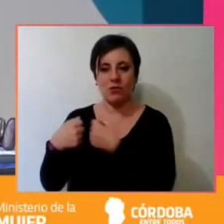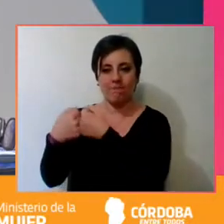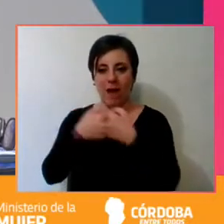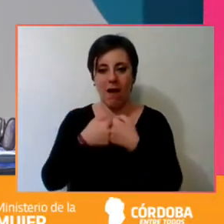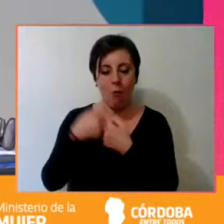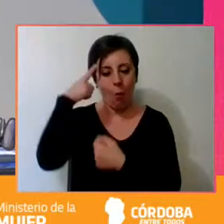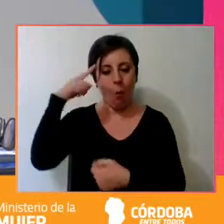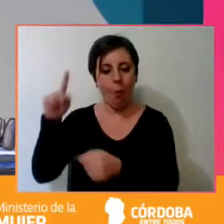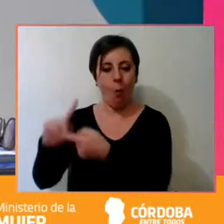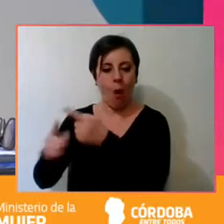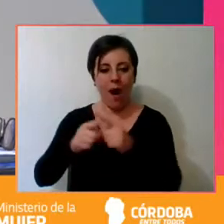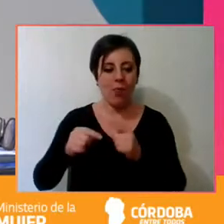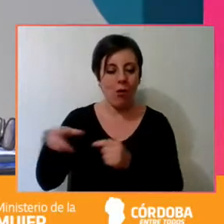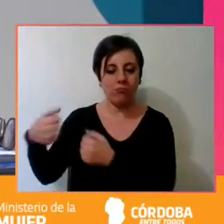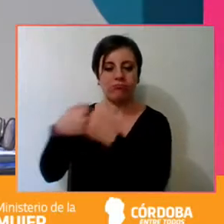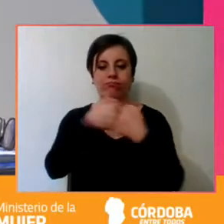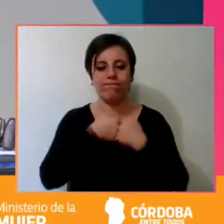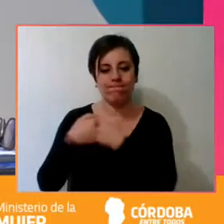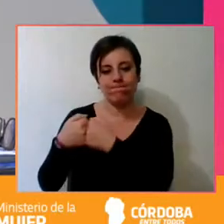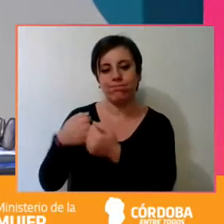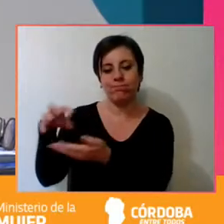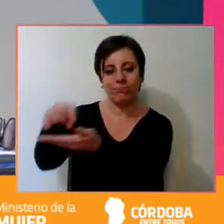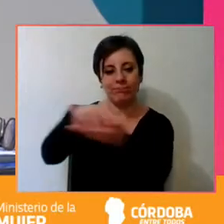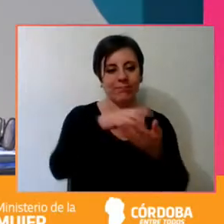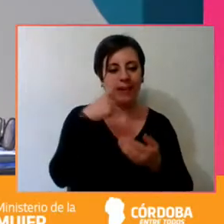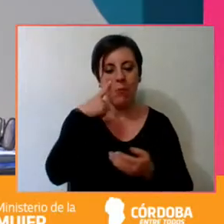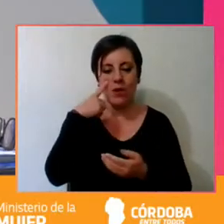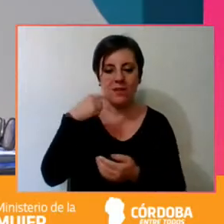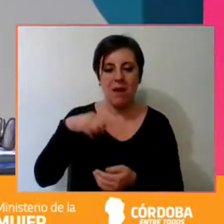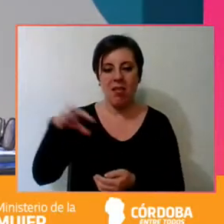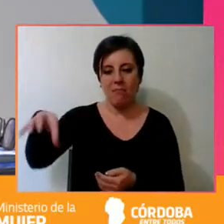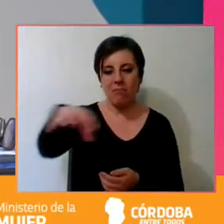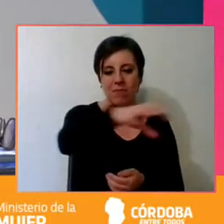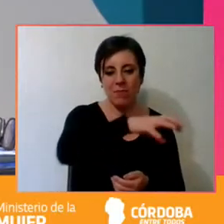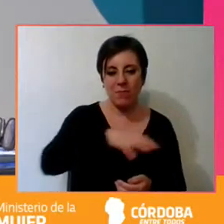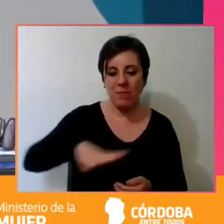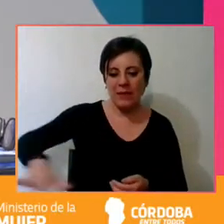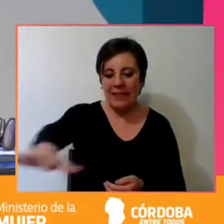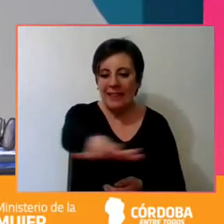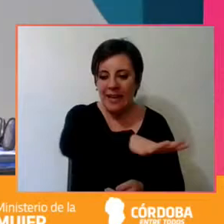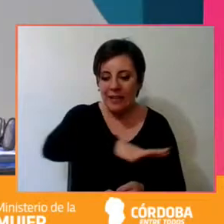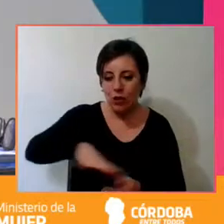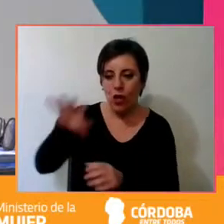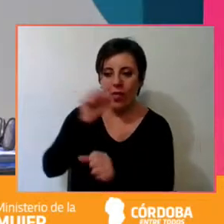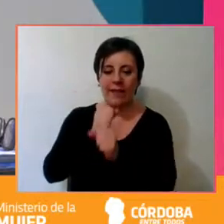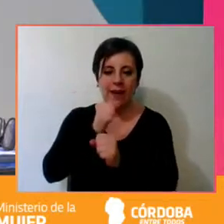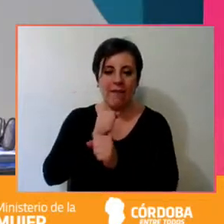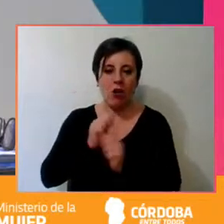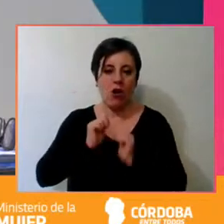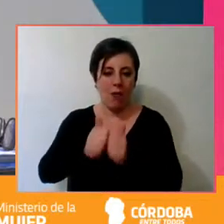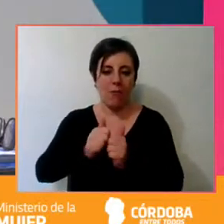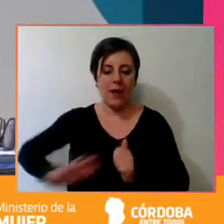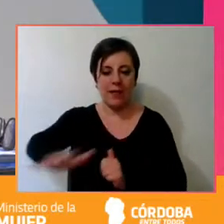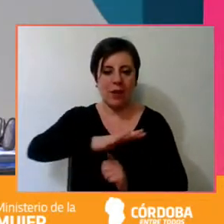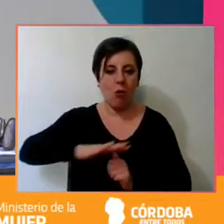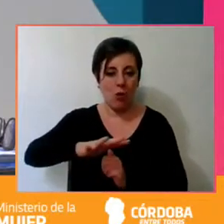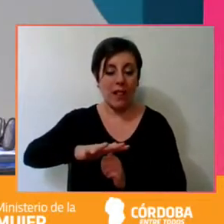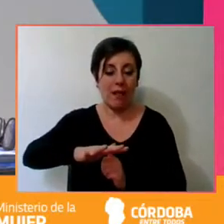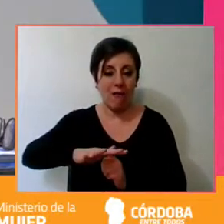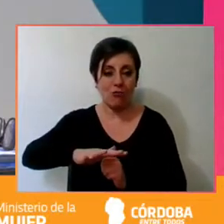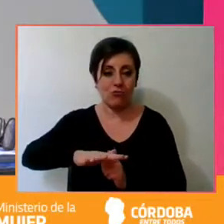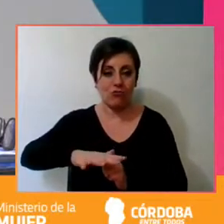locales, y esto nos va a permitir darle territorialidad al trabajo de las acompañantes comunitarias, que son